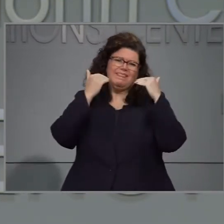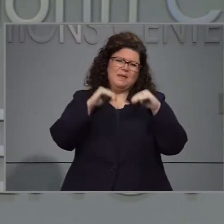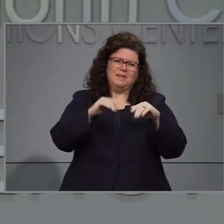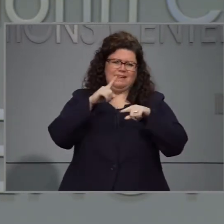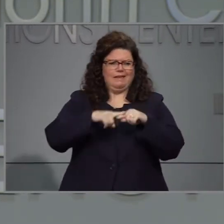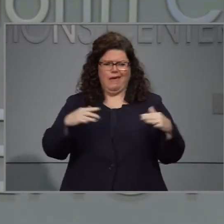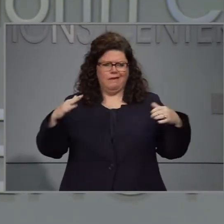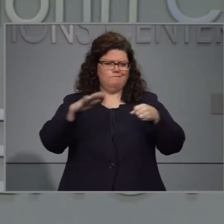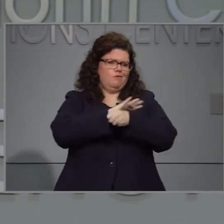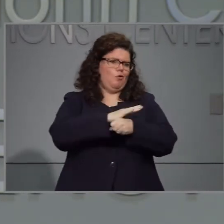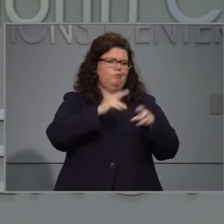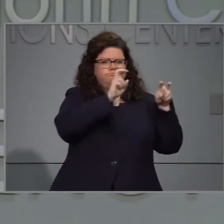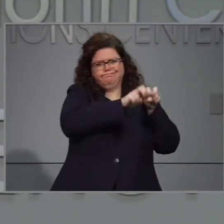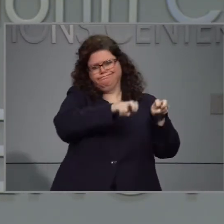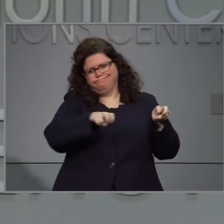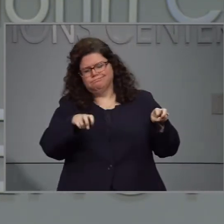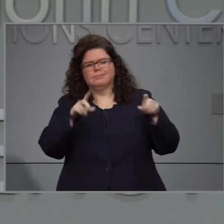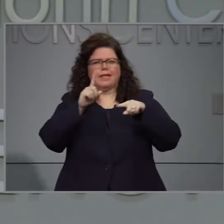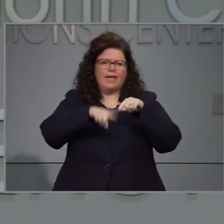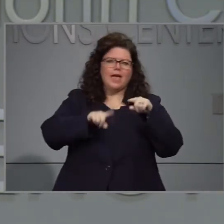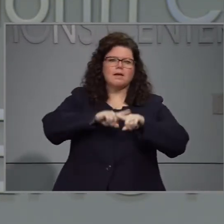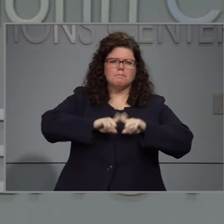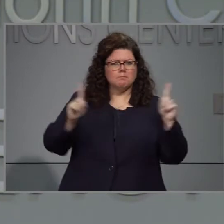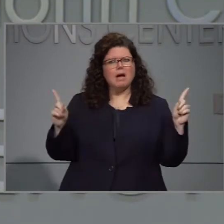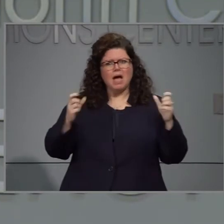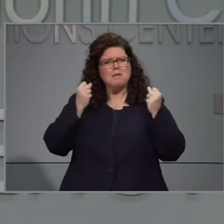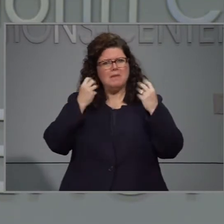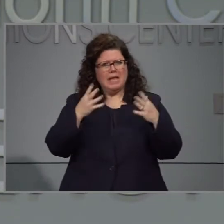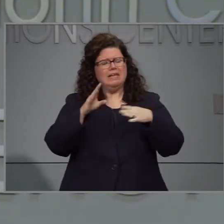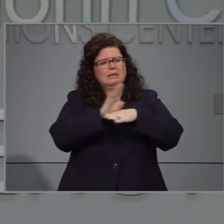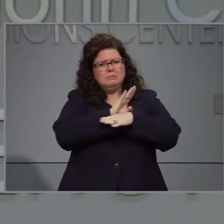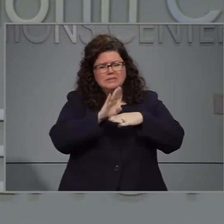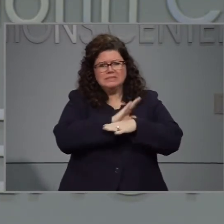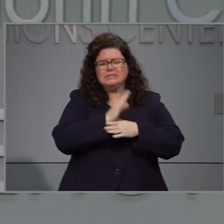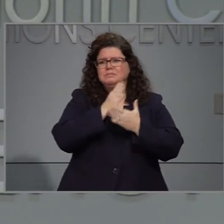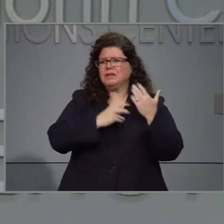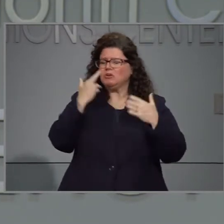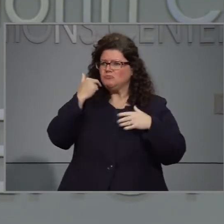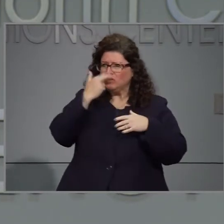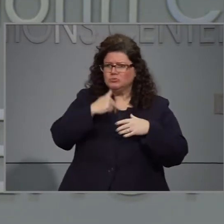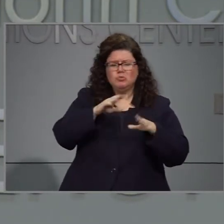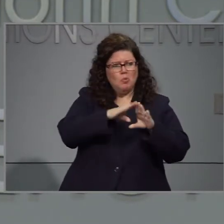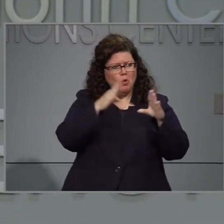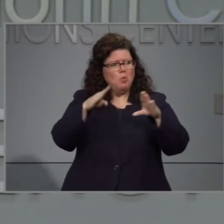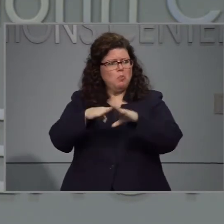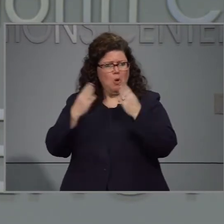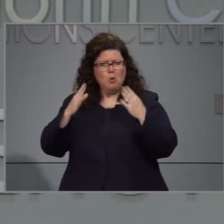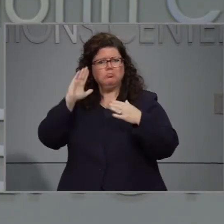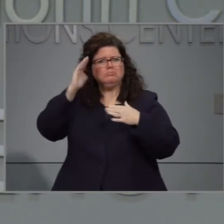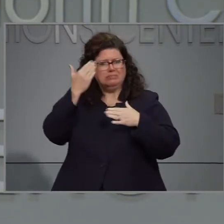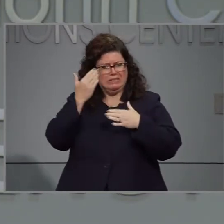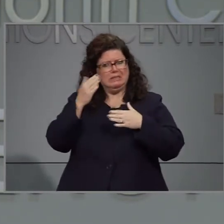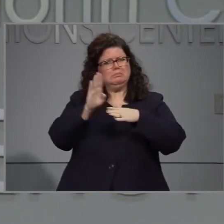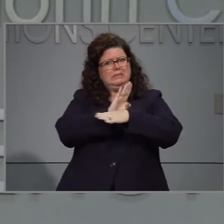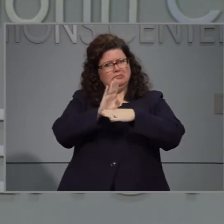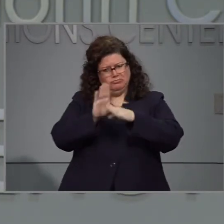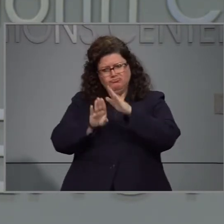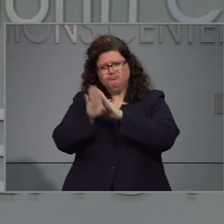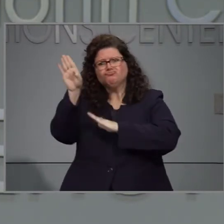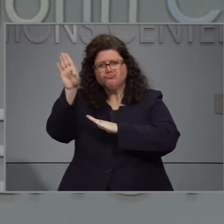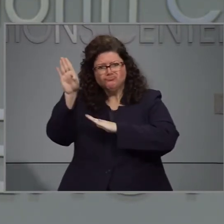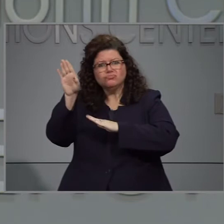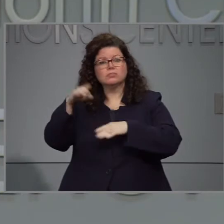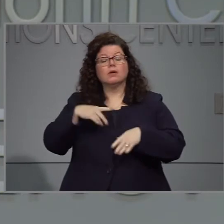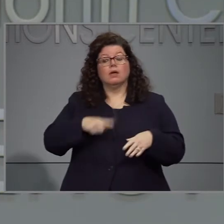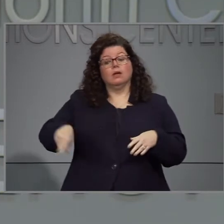que varias han visto que han regresado al negocio, y he visto que muchos